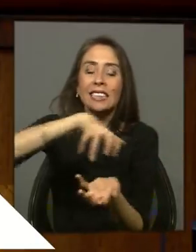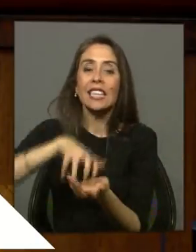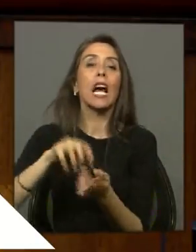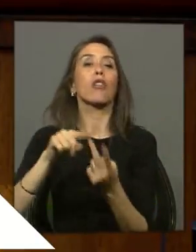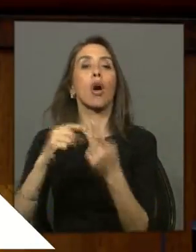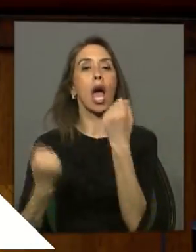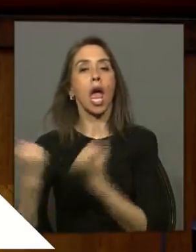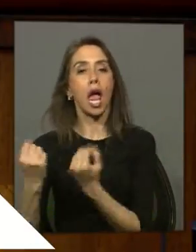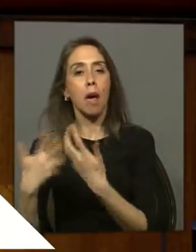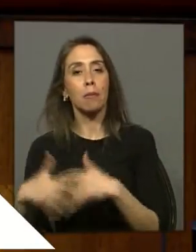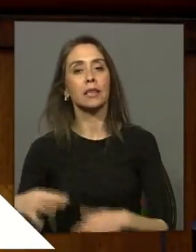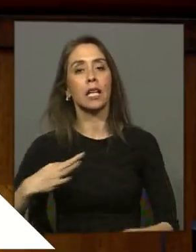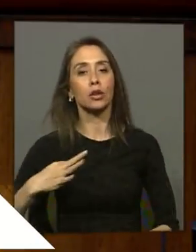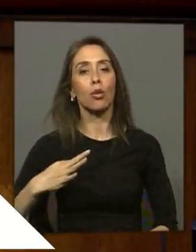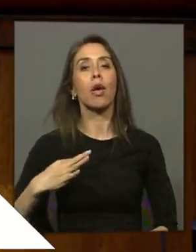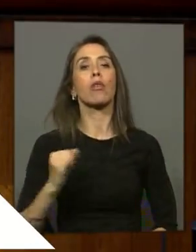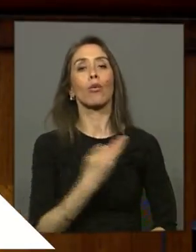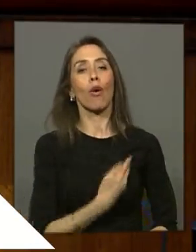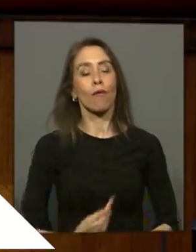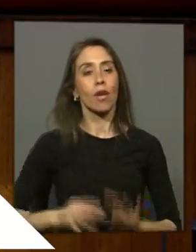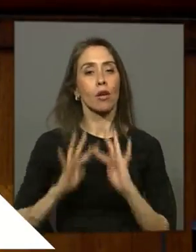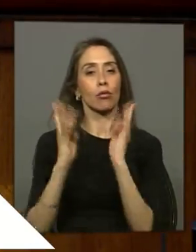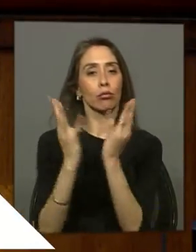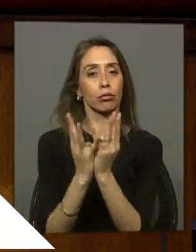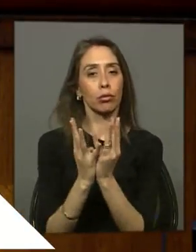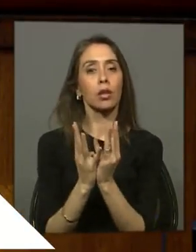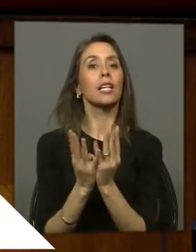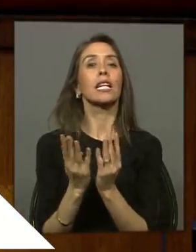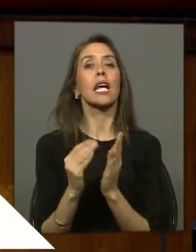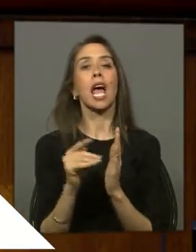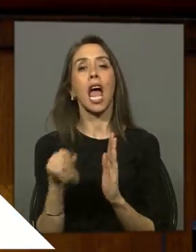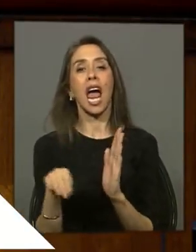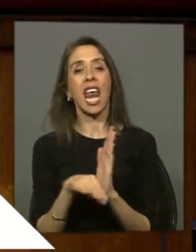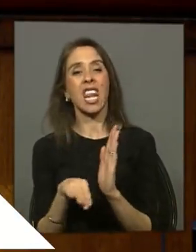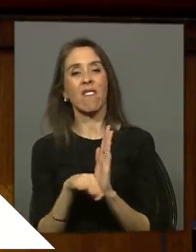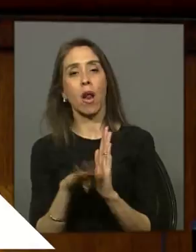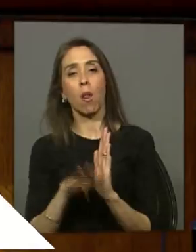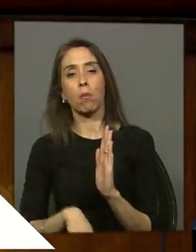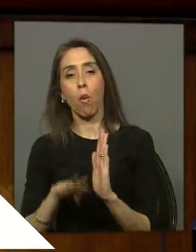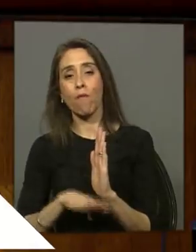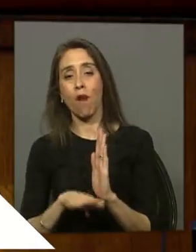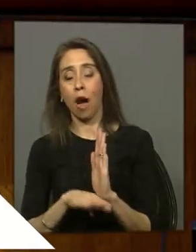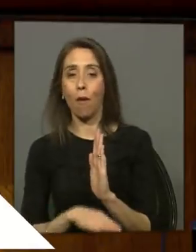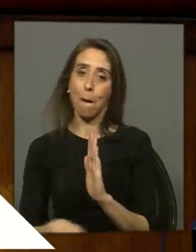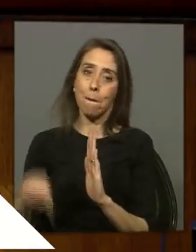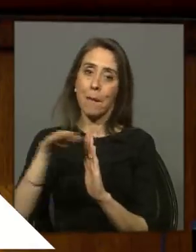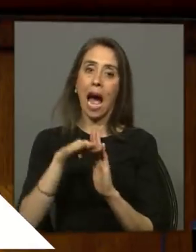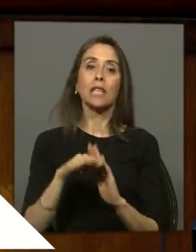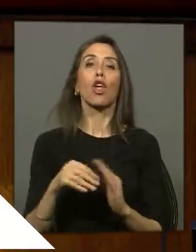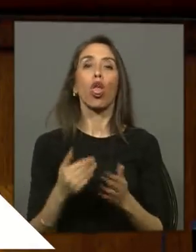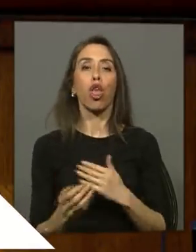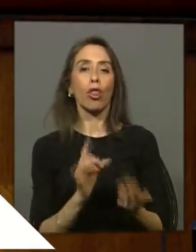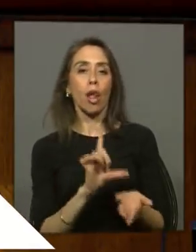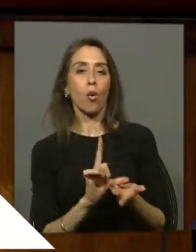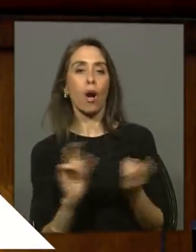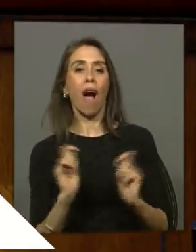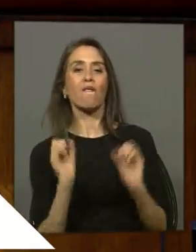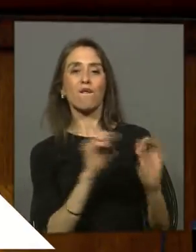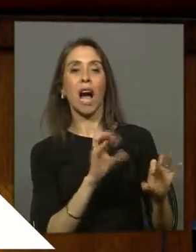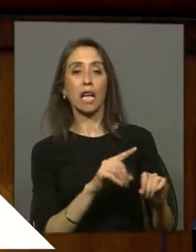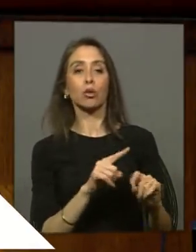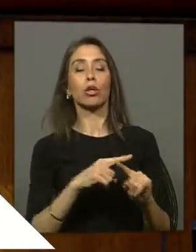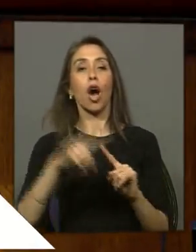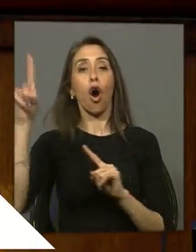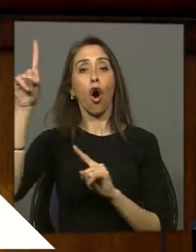B se deben elevar los estándares de funcionamiento de los rellenos sanitarios y de los verteros ya que mientras algunos cumplen con normas internacionales otros